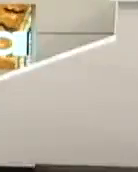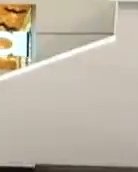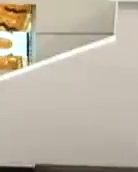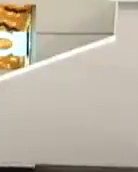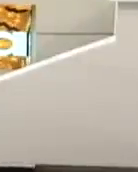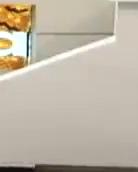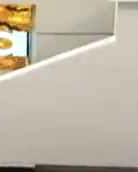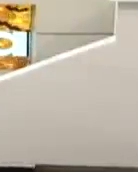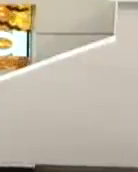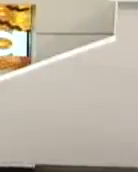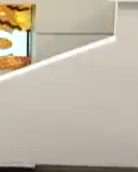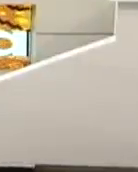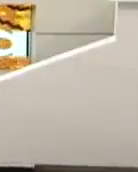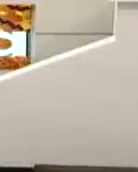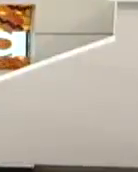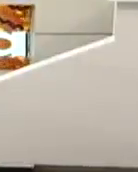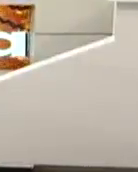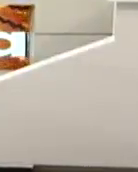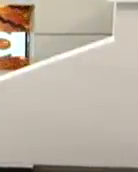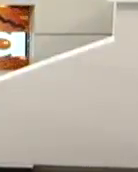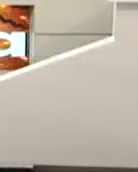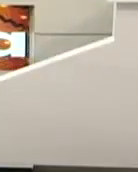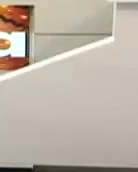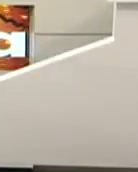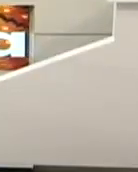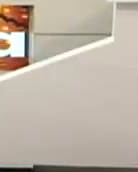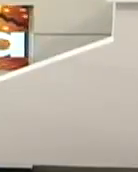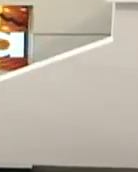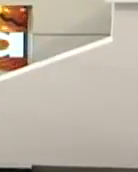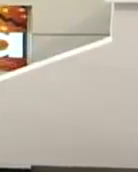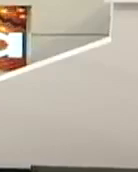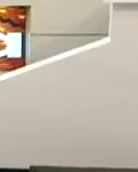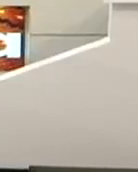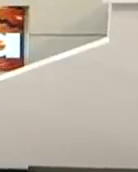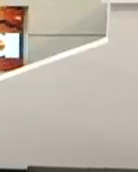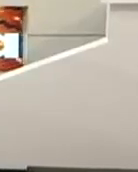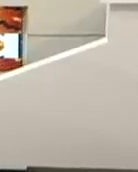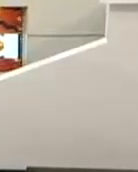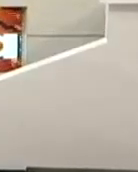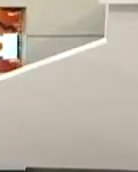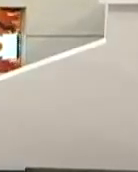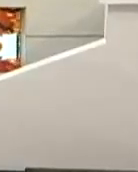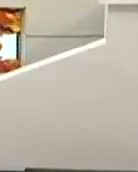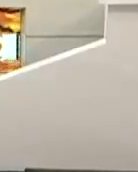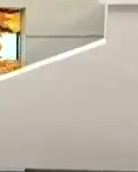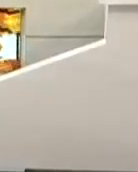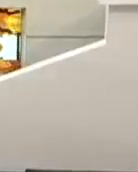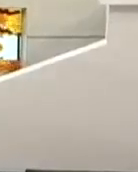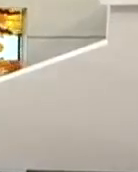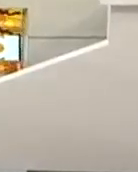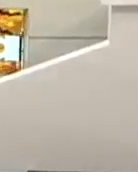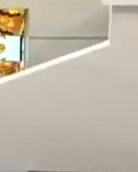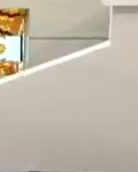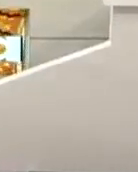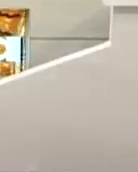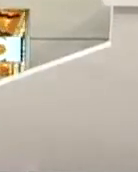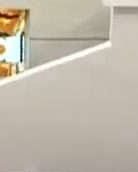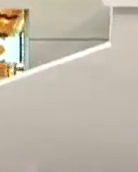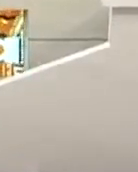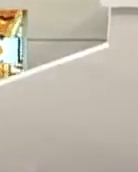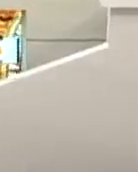Bien, agradecemos a nuestra compañera Indira López por la información. Allí tenían entonces el acto de reconocimiento a expertos de PDVSA que apoyaron